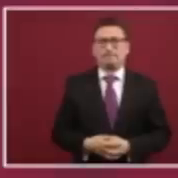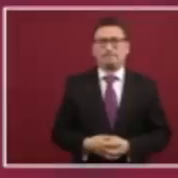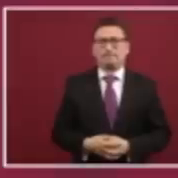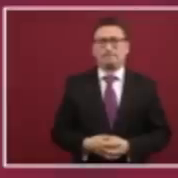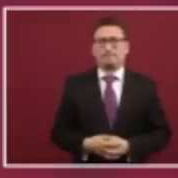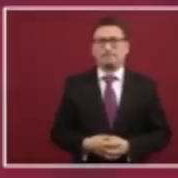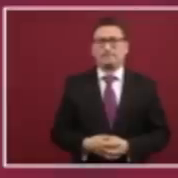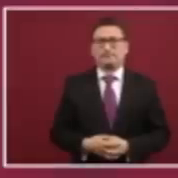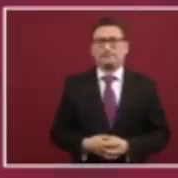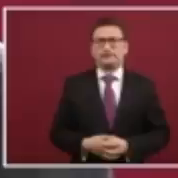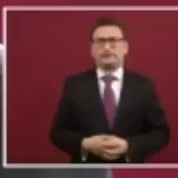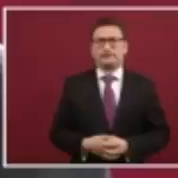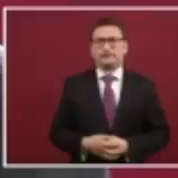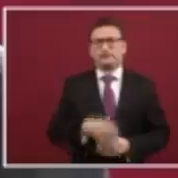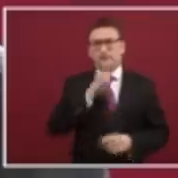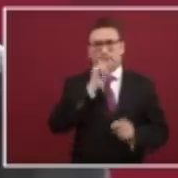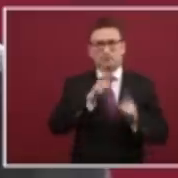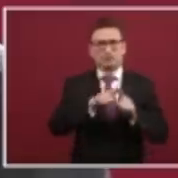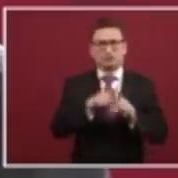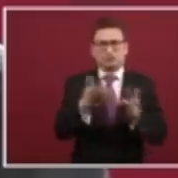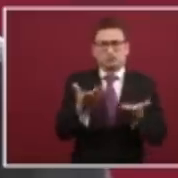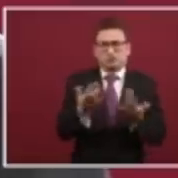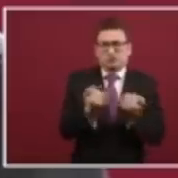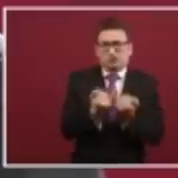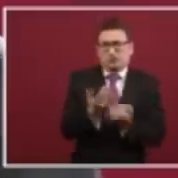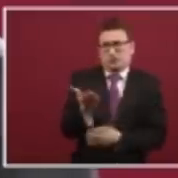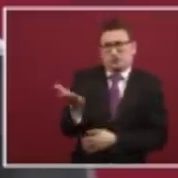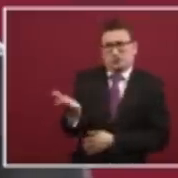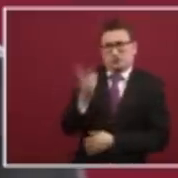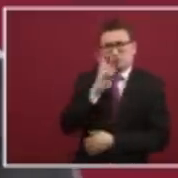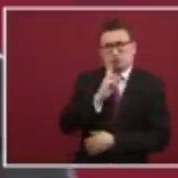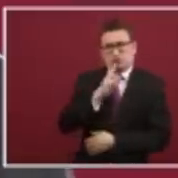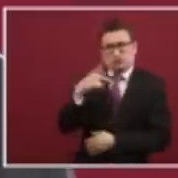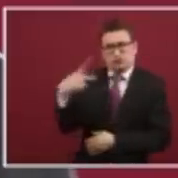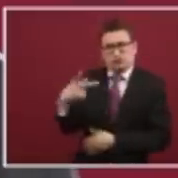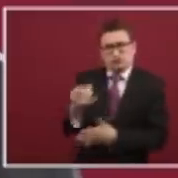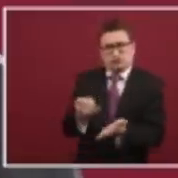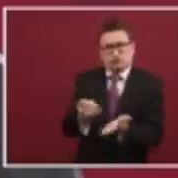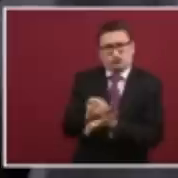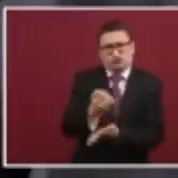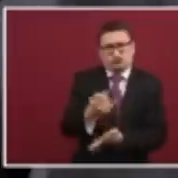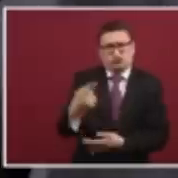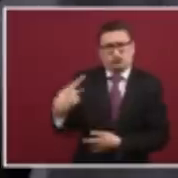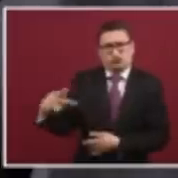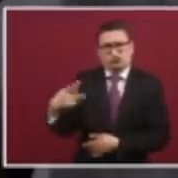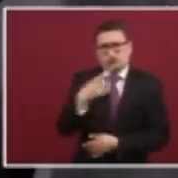fue una decisión de ella, se iba a sentir mal